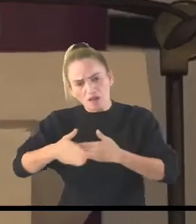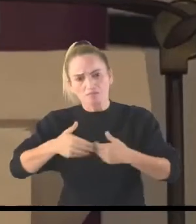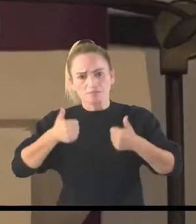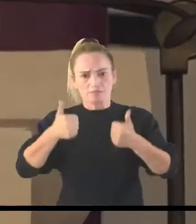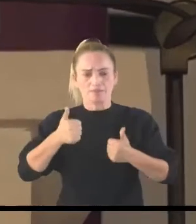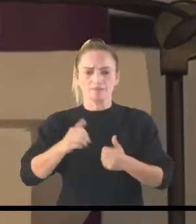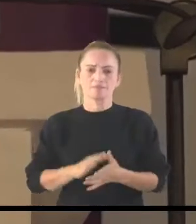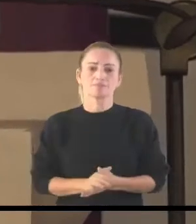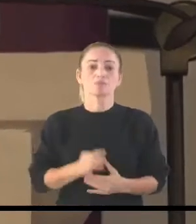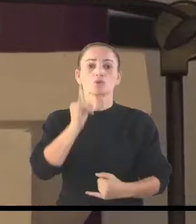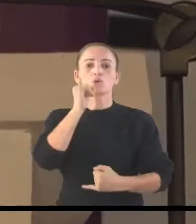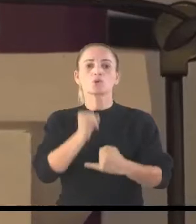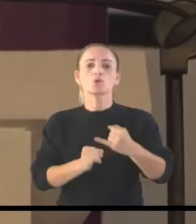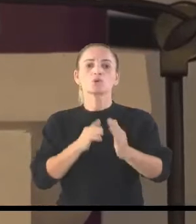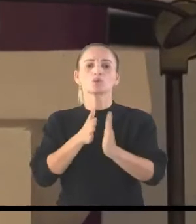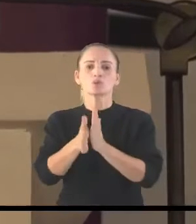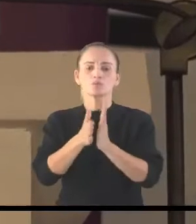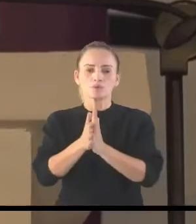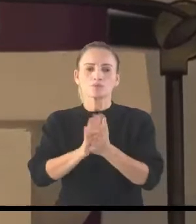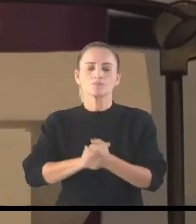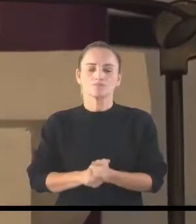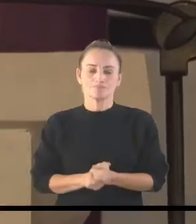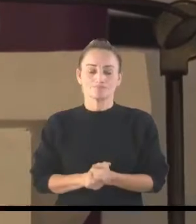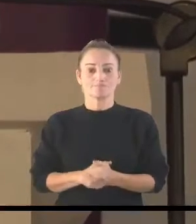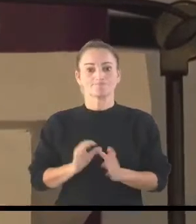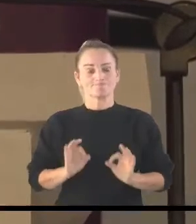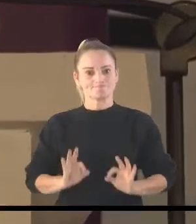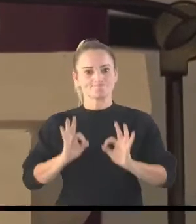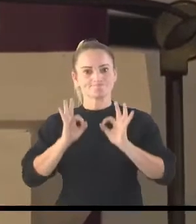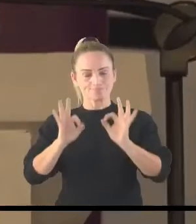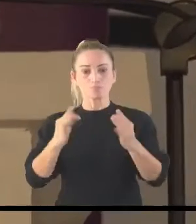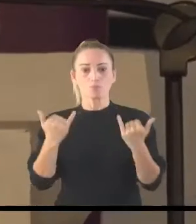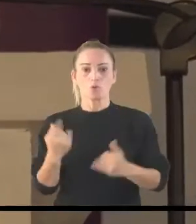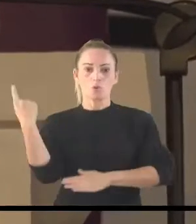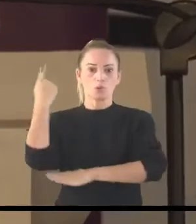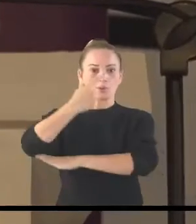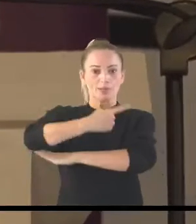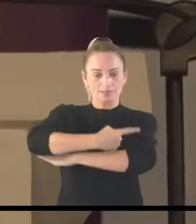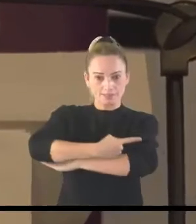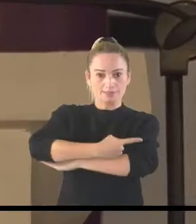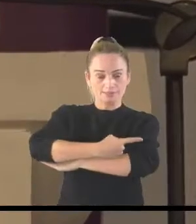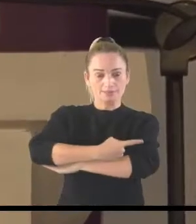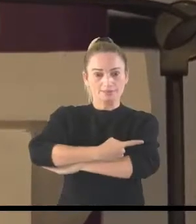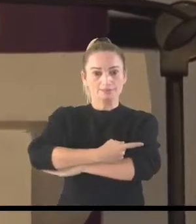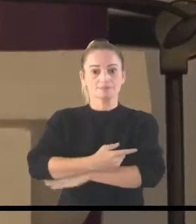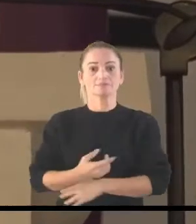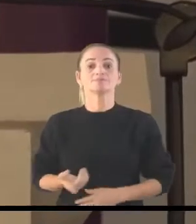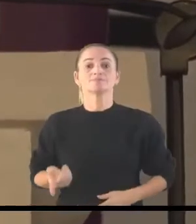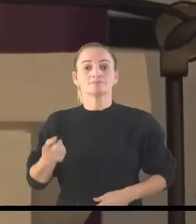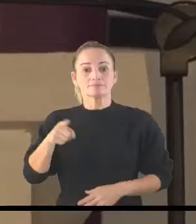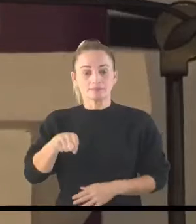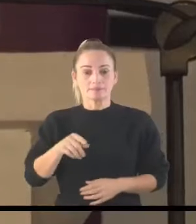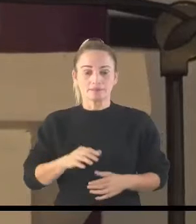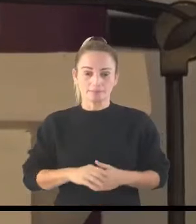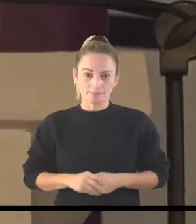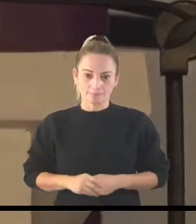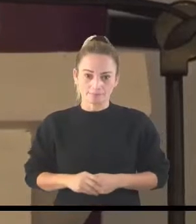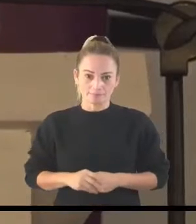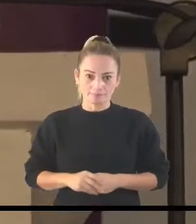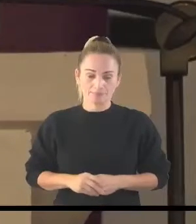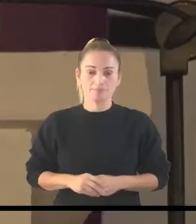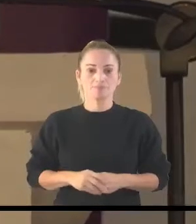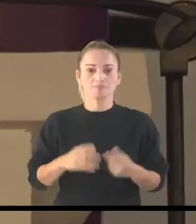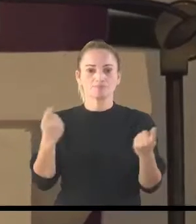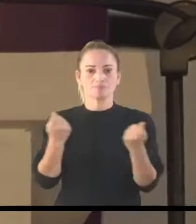conflicto. Por último, quiero cerrar con algo. Hoy también se